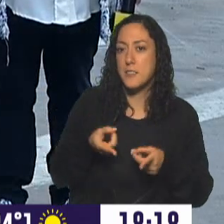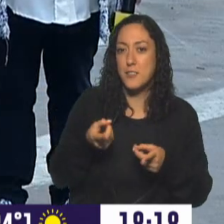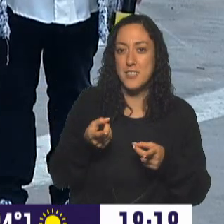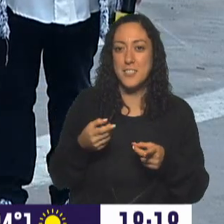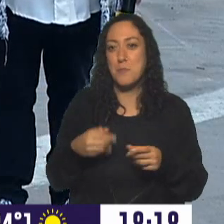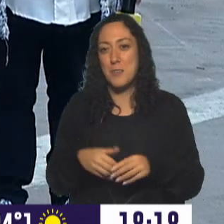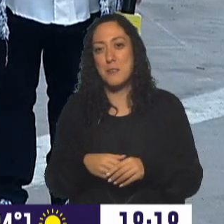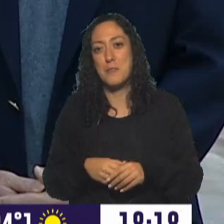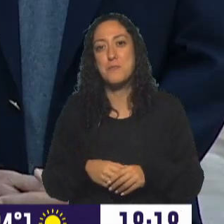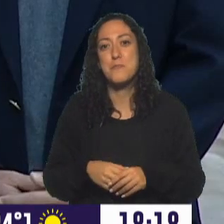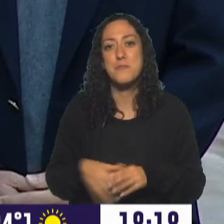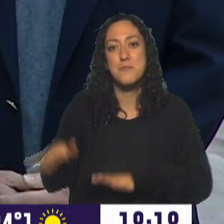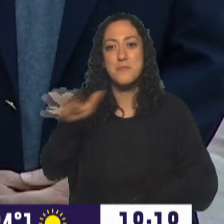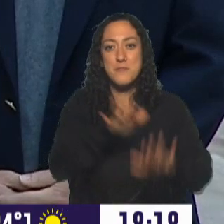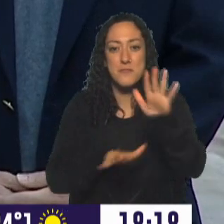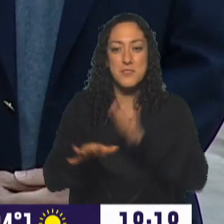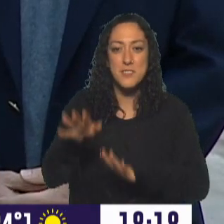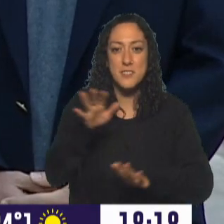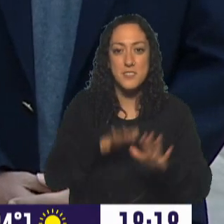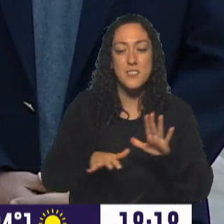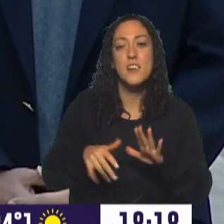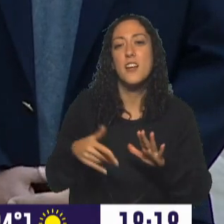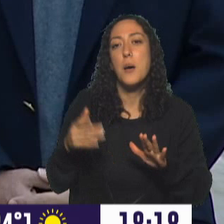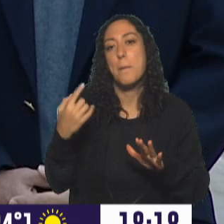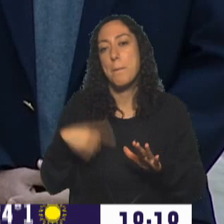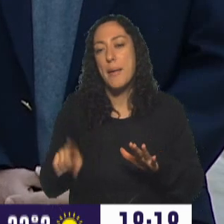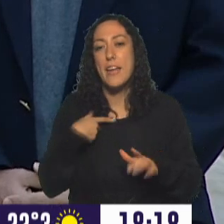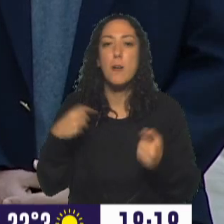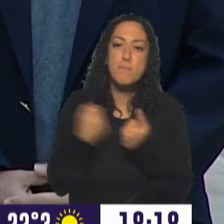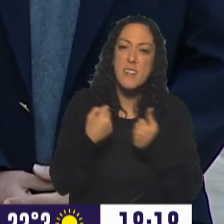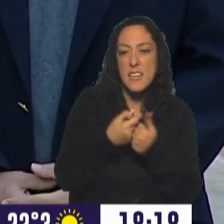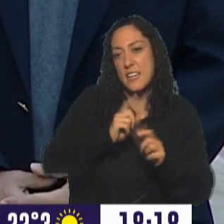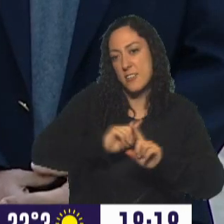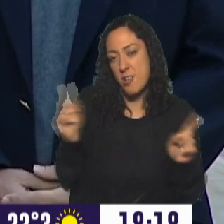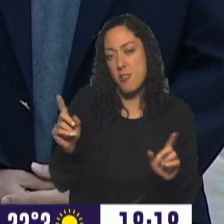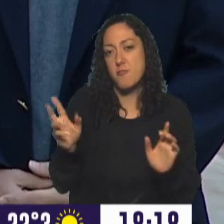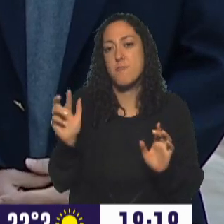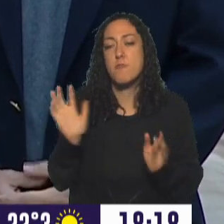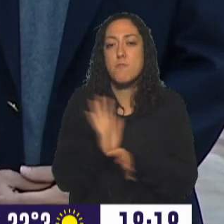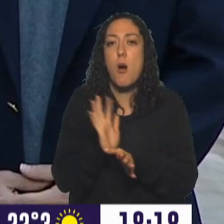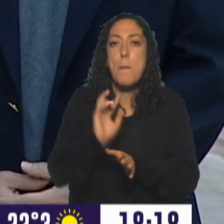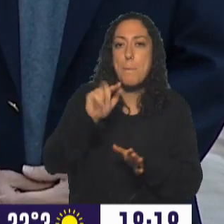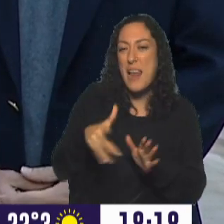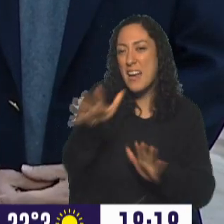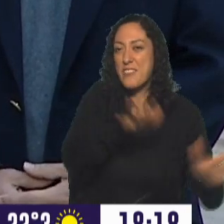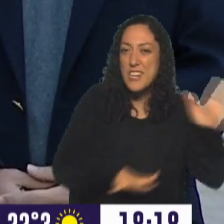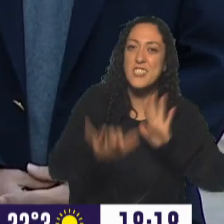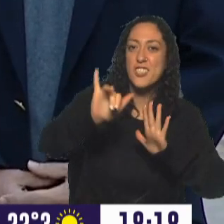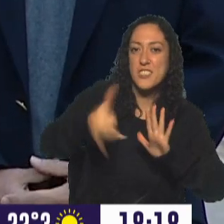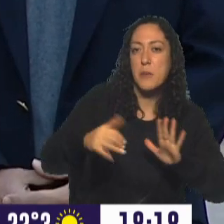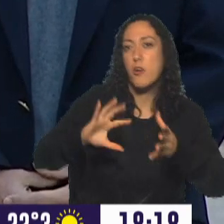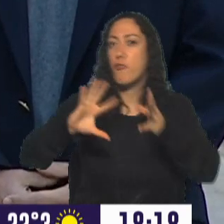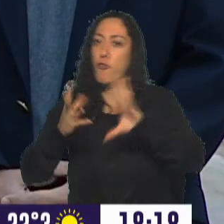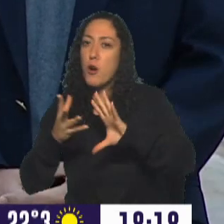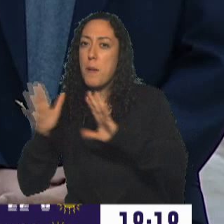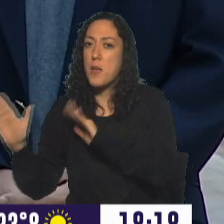a la Argentina rápido, pero no a las trompadas. Es decir, comparten el programa, pero no la forma, si se quiere, ¿no? Se diferencia